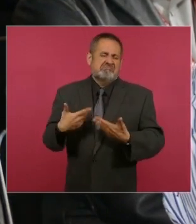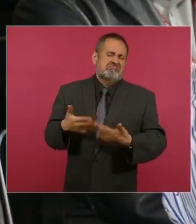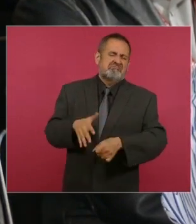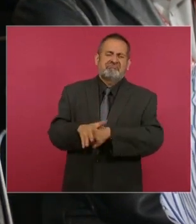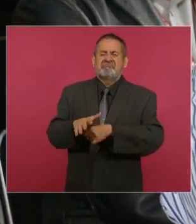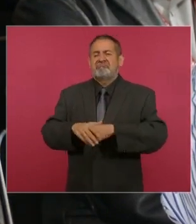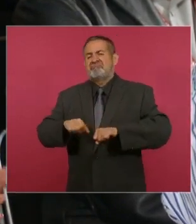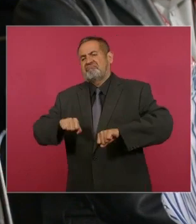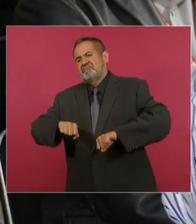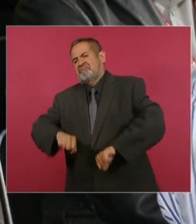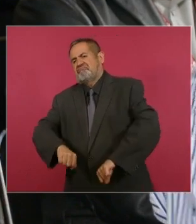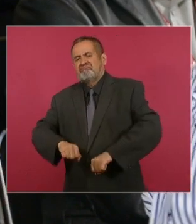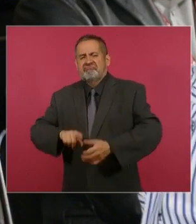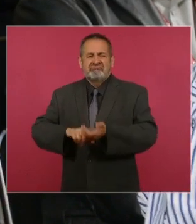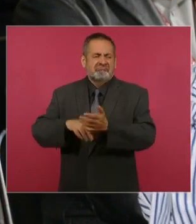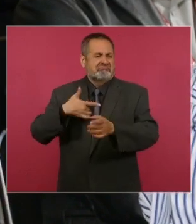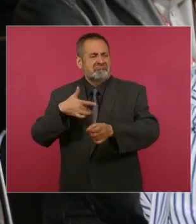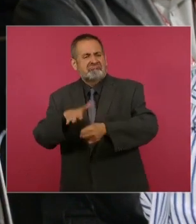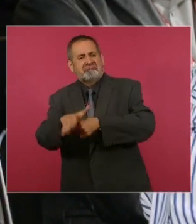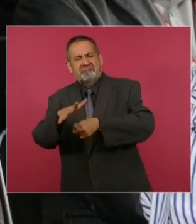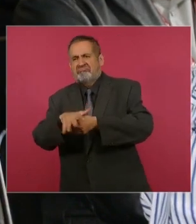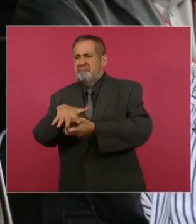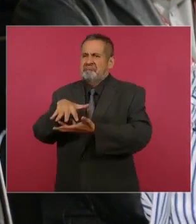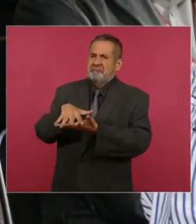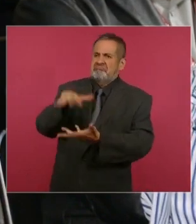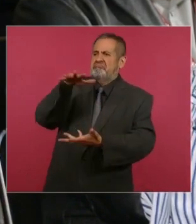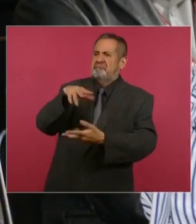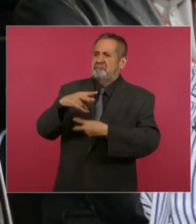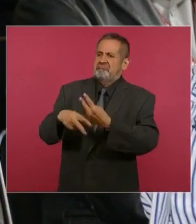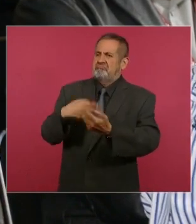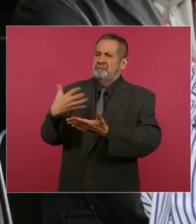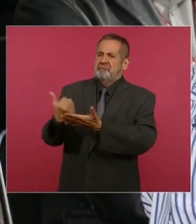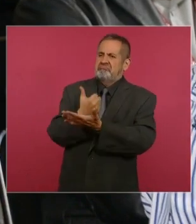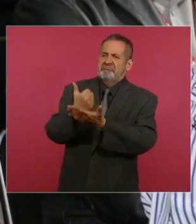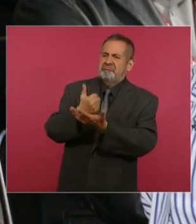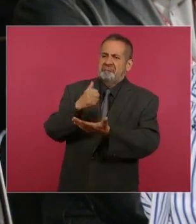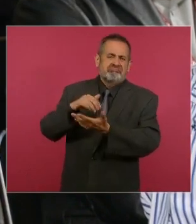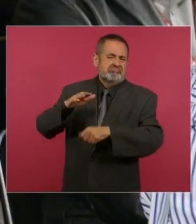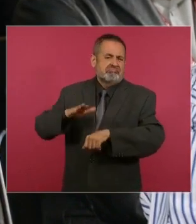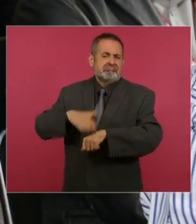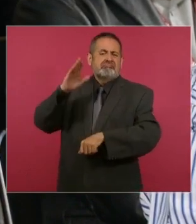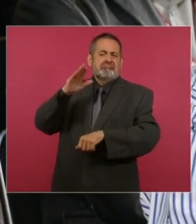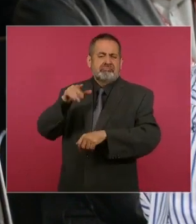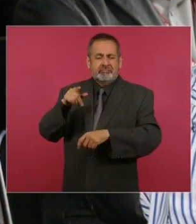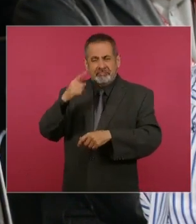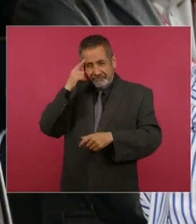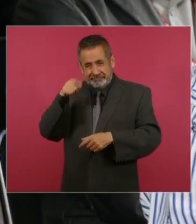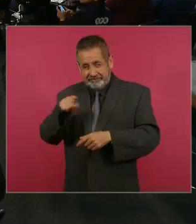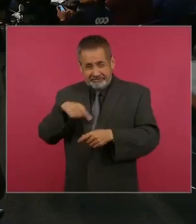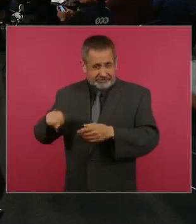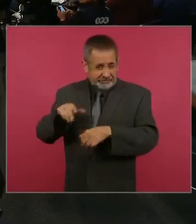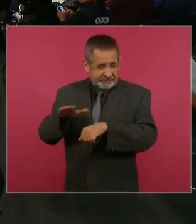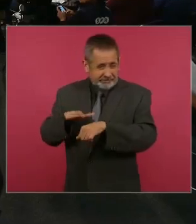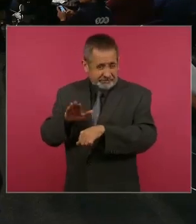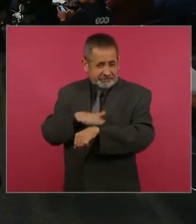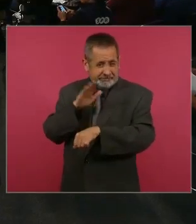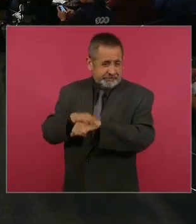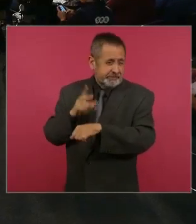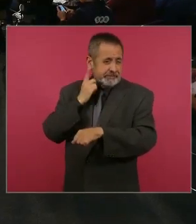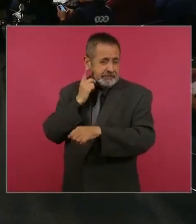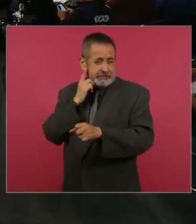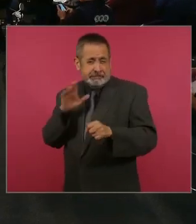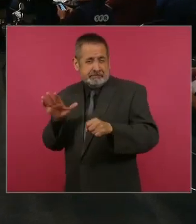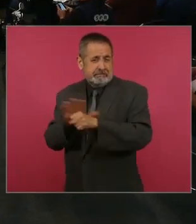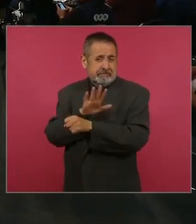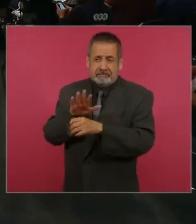del partido augurar que se tendrá esta mayoría para lograr la reforma con una mayoría calificada en el Congreso para la